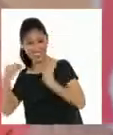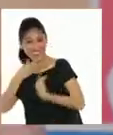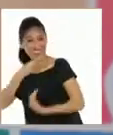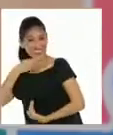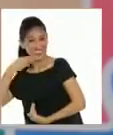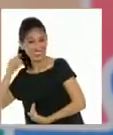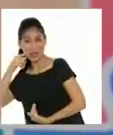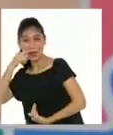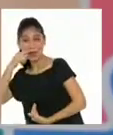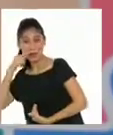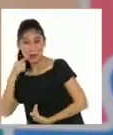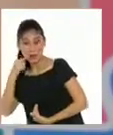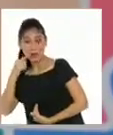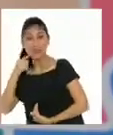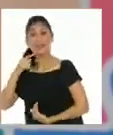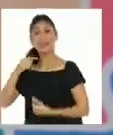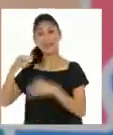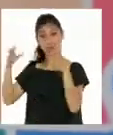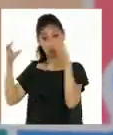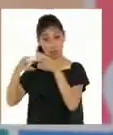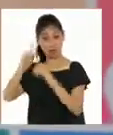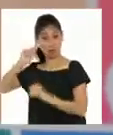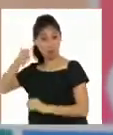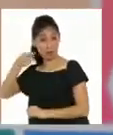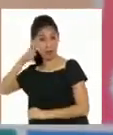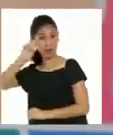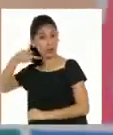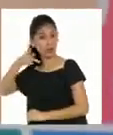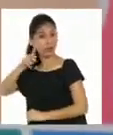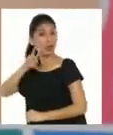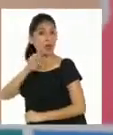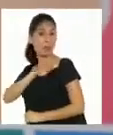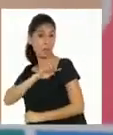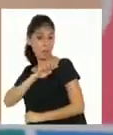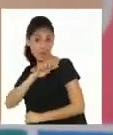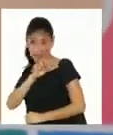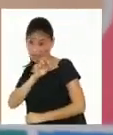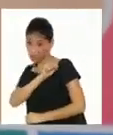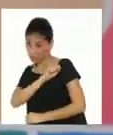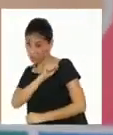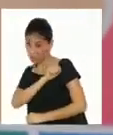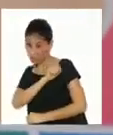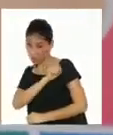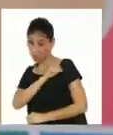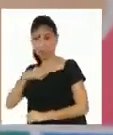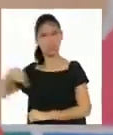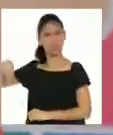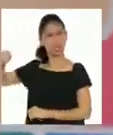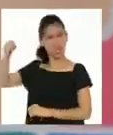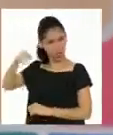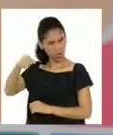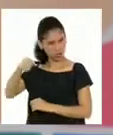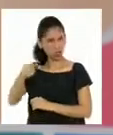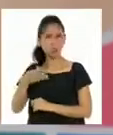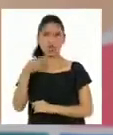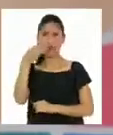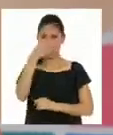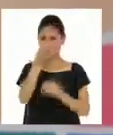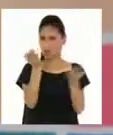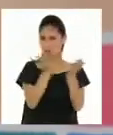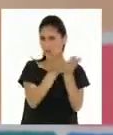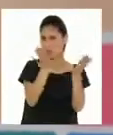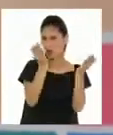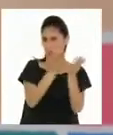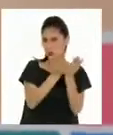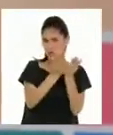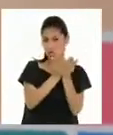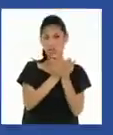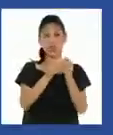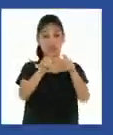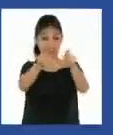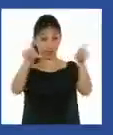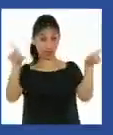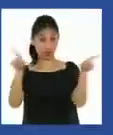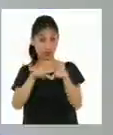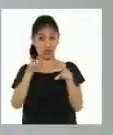secundaria matriculados este 2021 en 2 instituciones educativas de la región